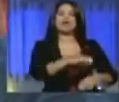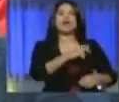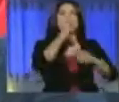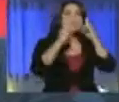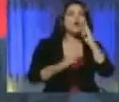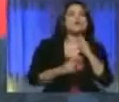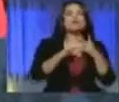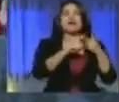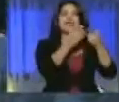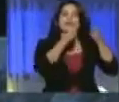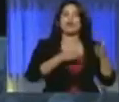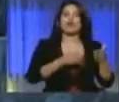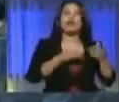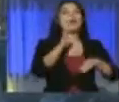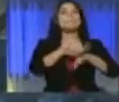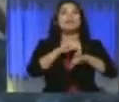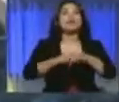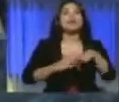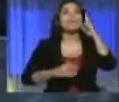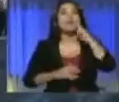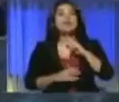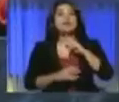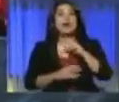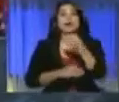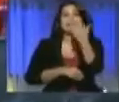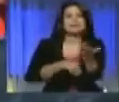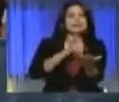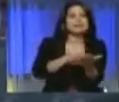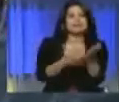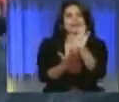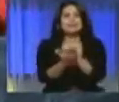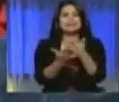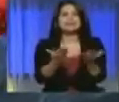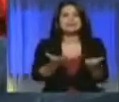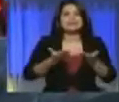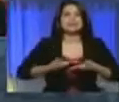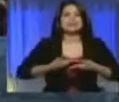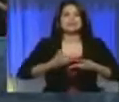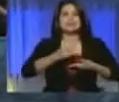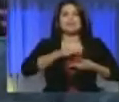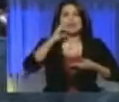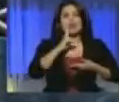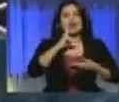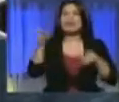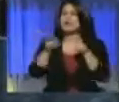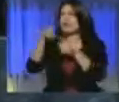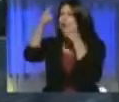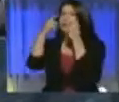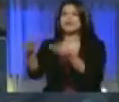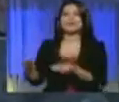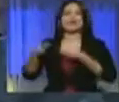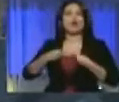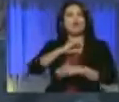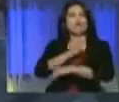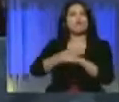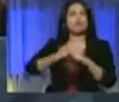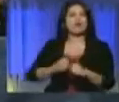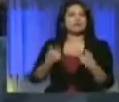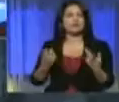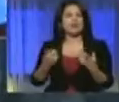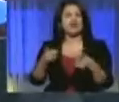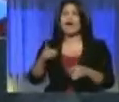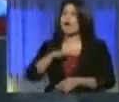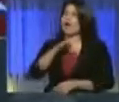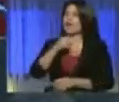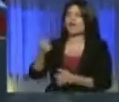nuestras manos. Es nuestra causa. Es la fuerza de Hugo Chávez, que es la fuerza espiritual más